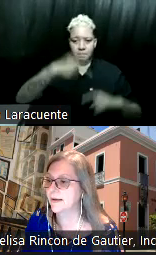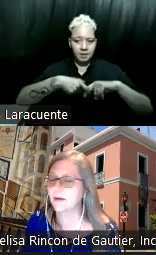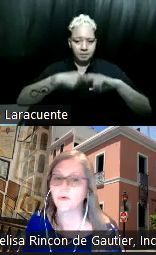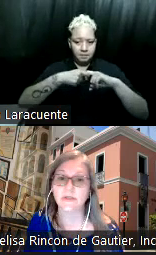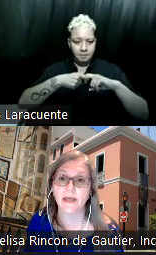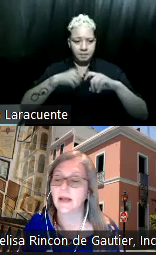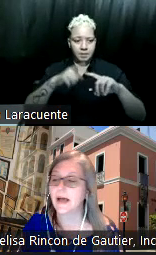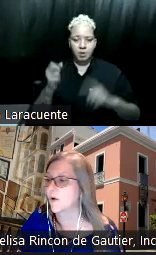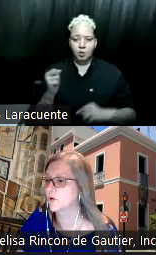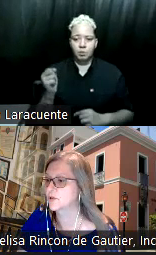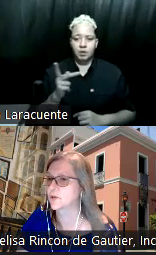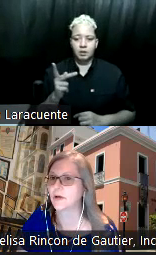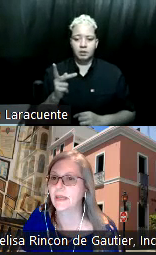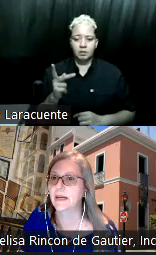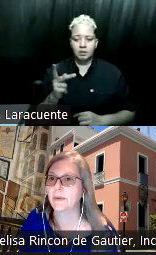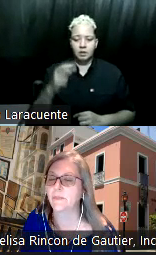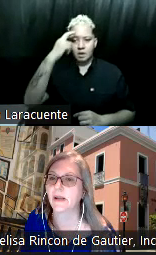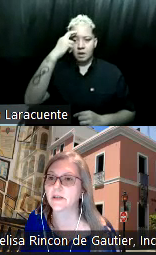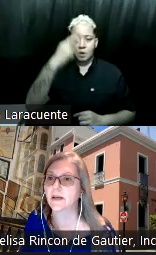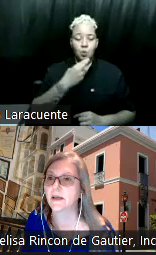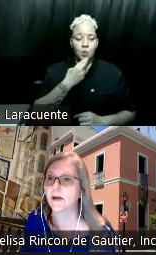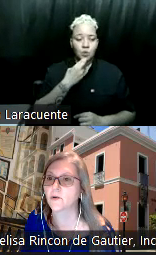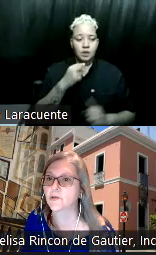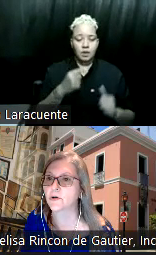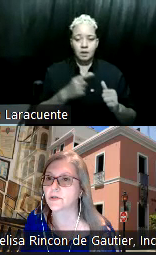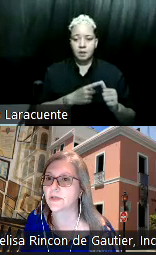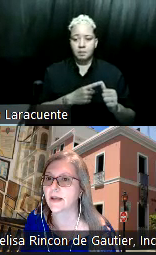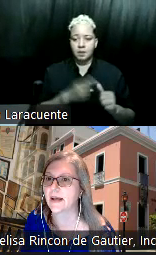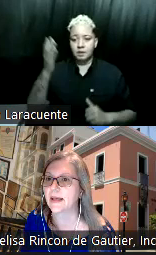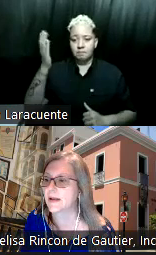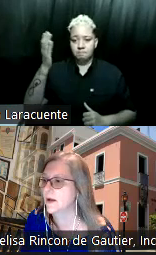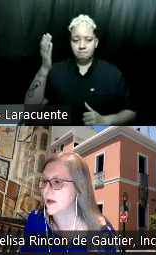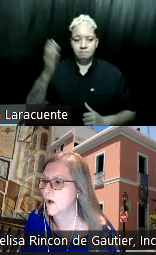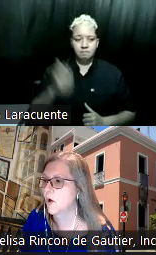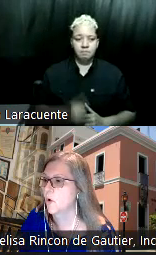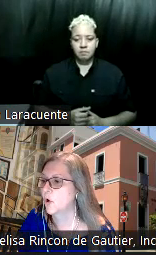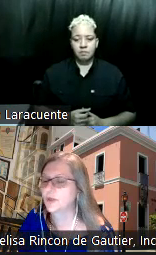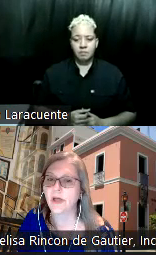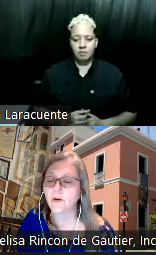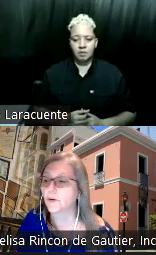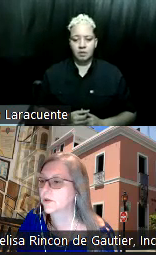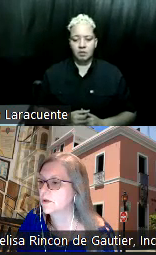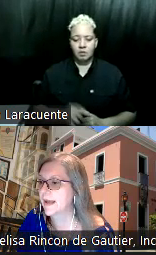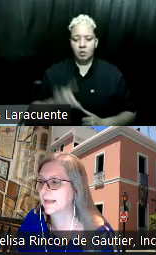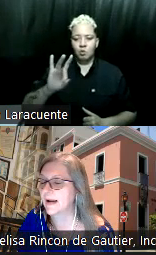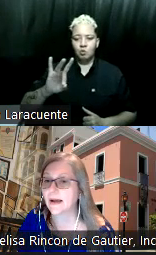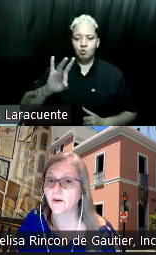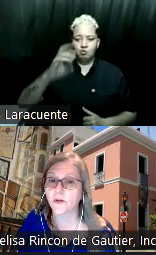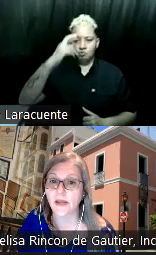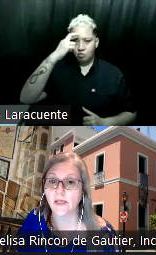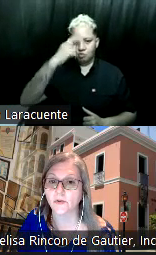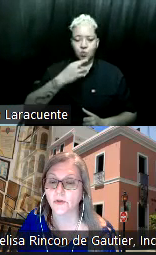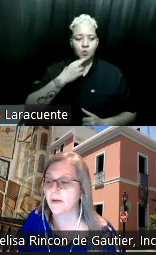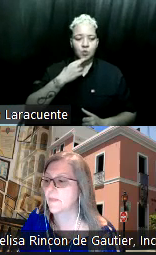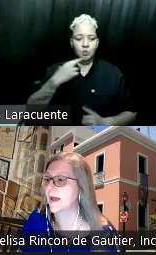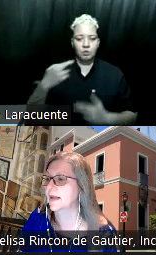pero regresamos en agosto y la primera charla de agosto será el 8 de agosto, estará a cargo